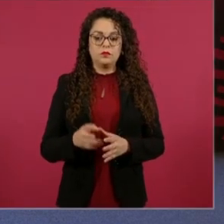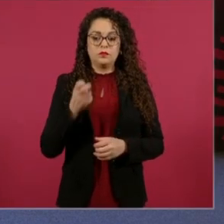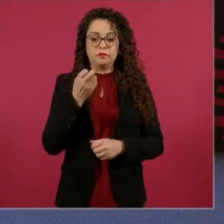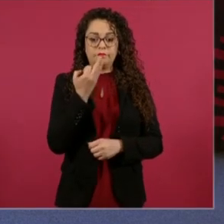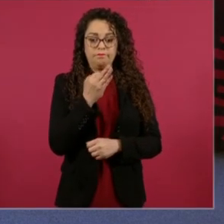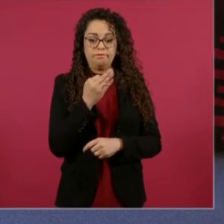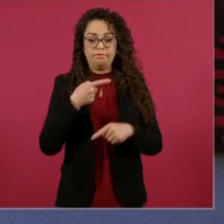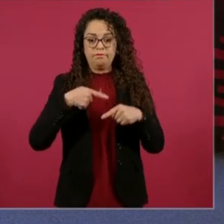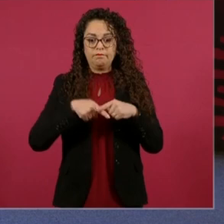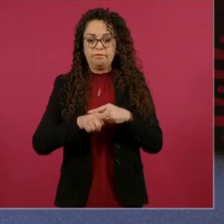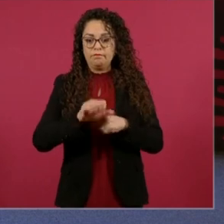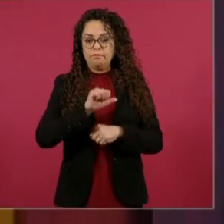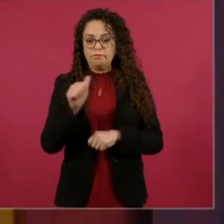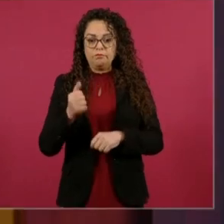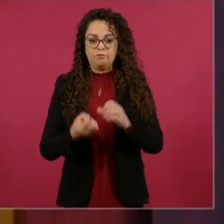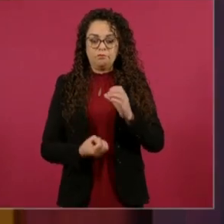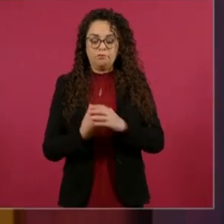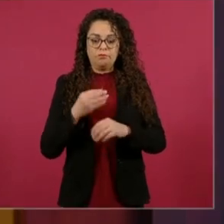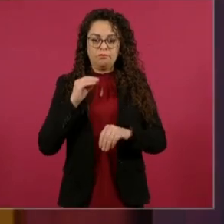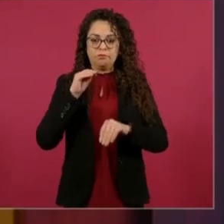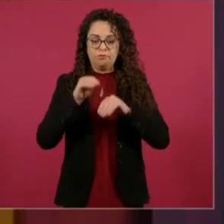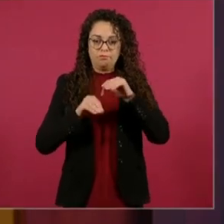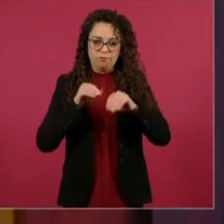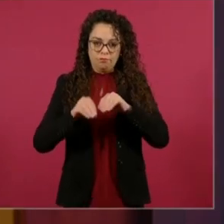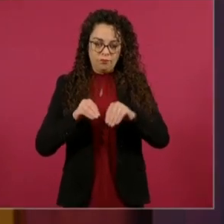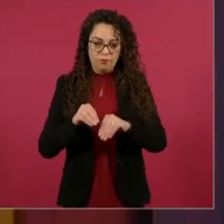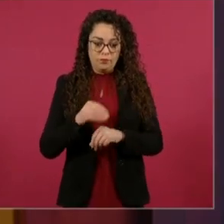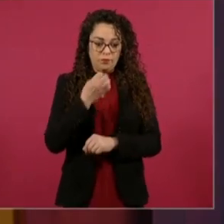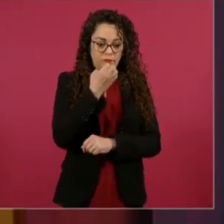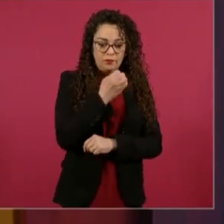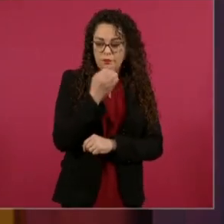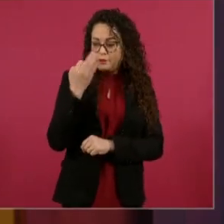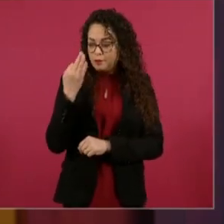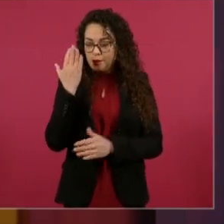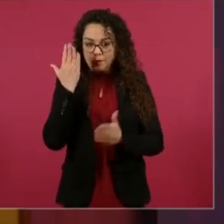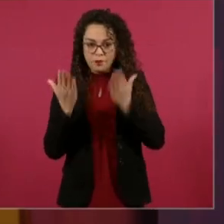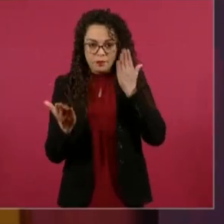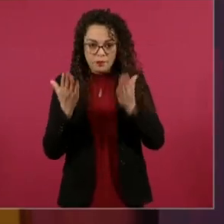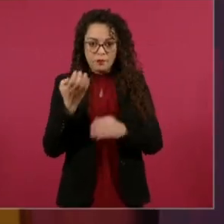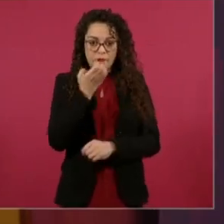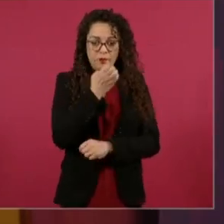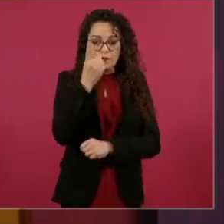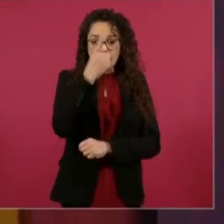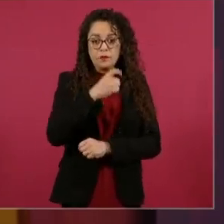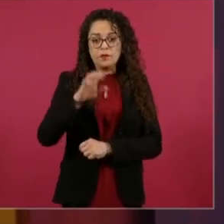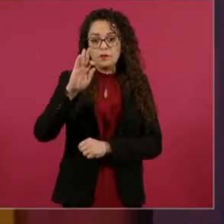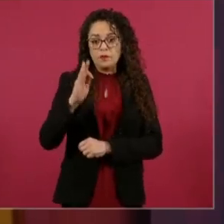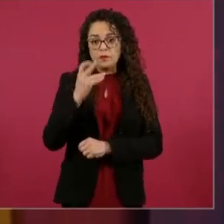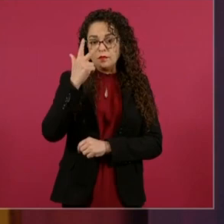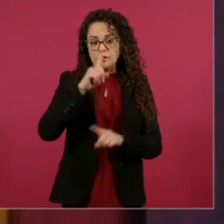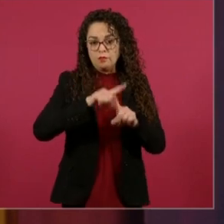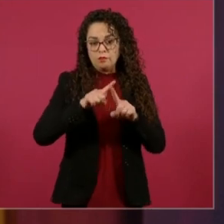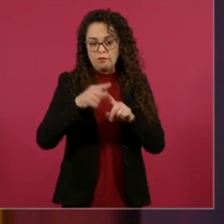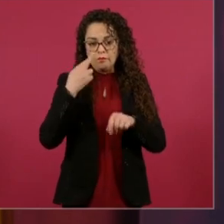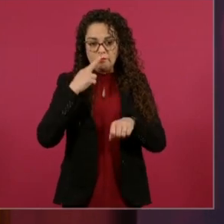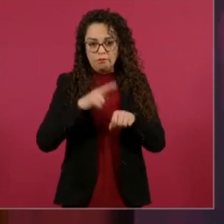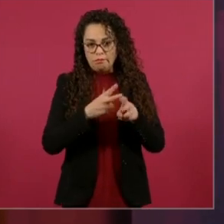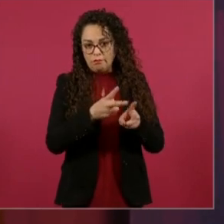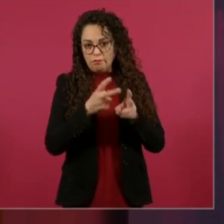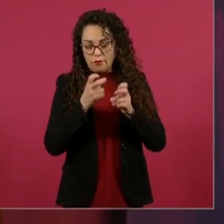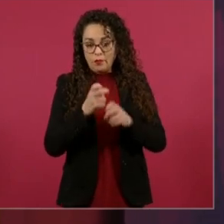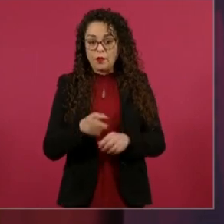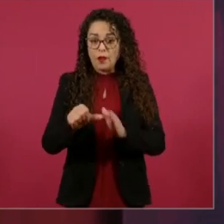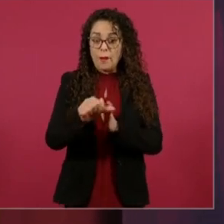comparamos enero contra febrero. En enero tuvimos 148 robos, en febrero